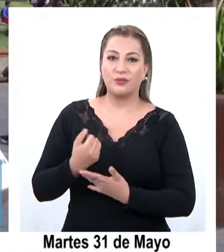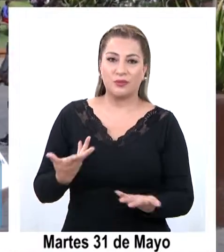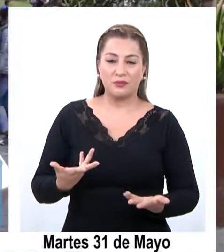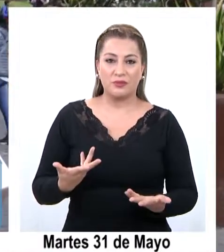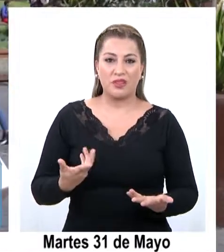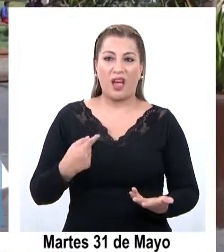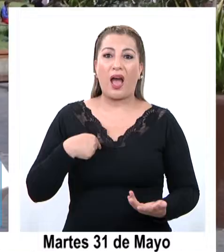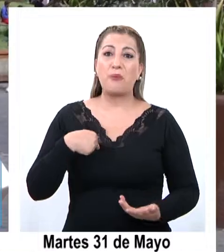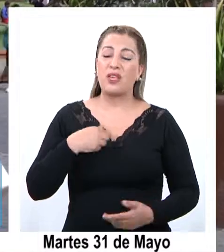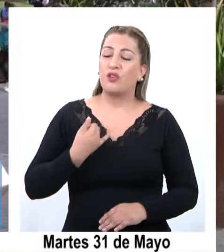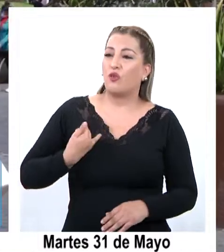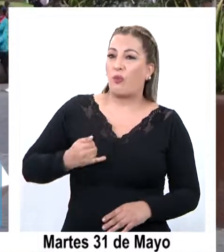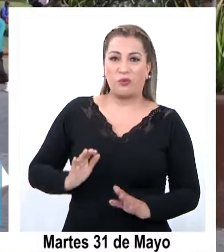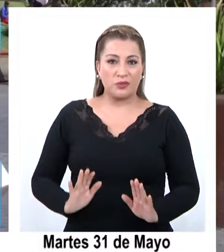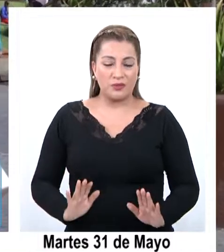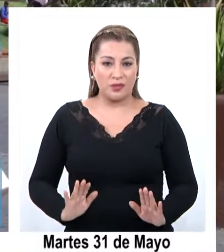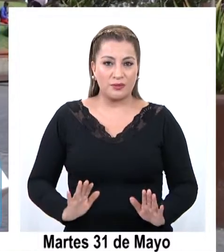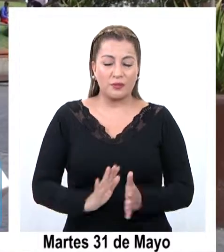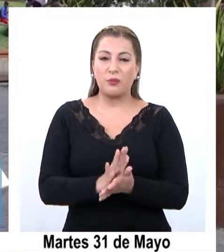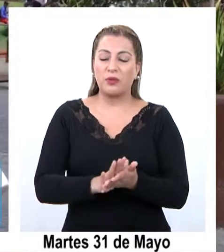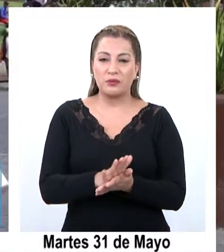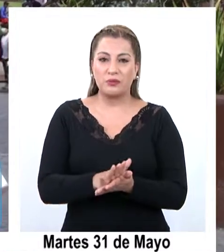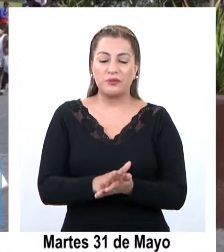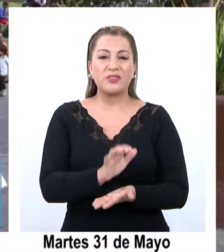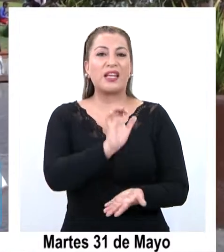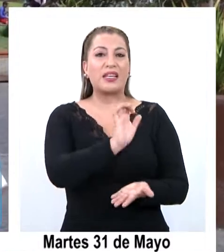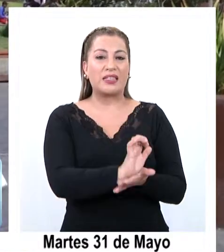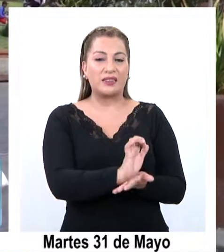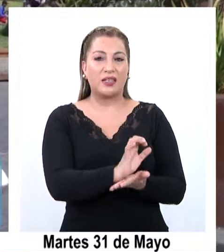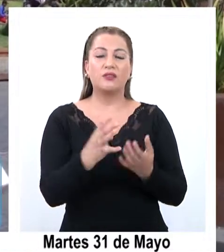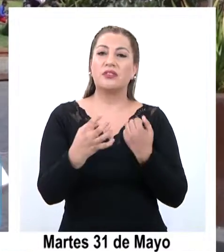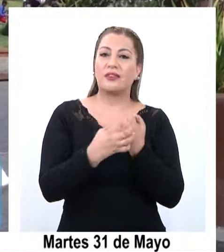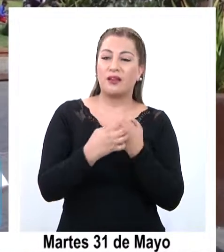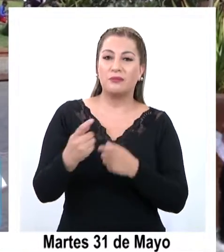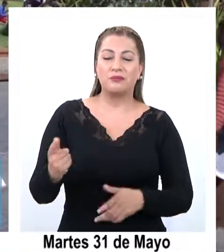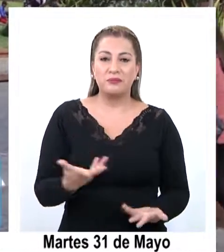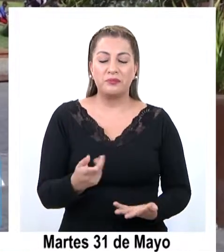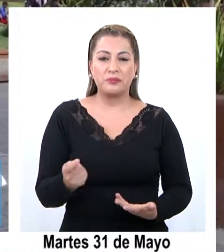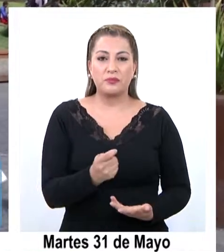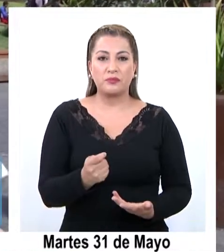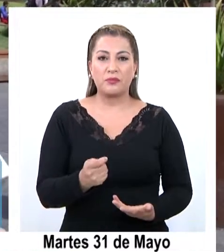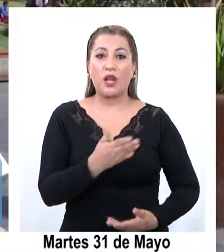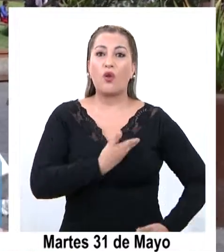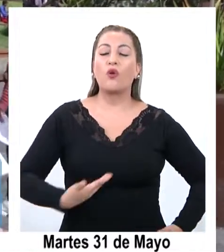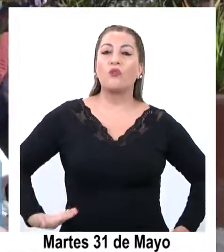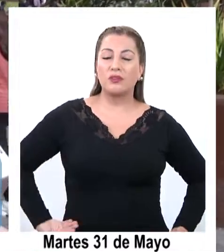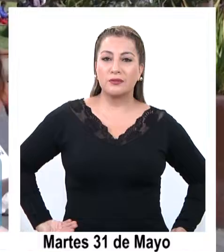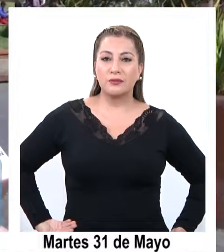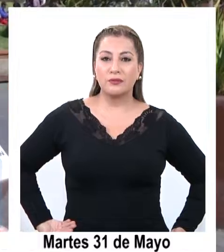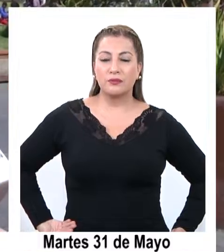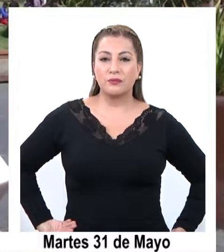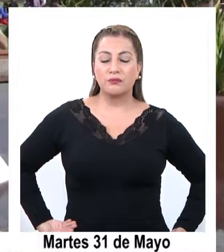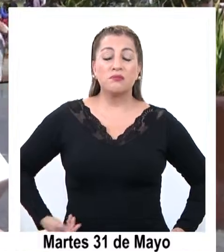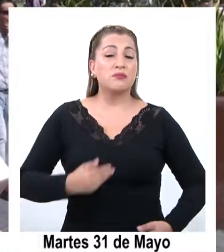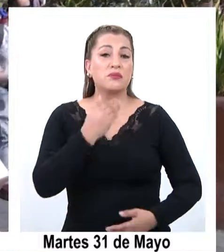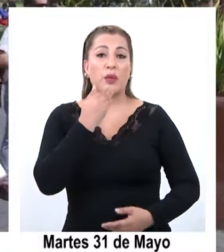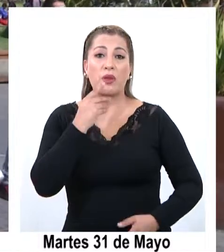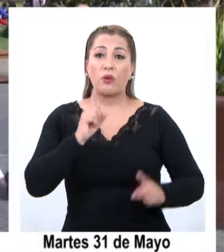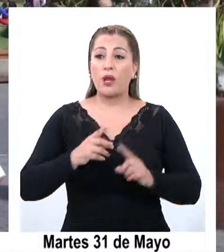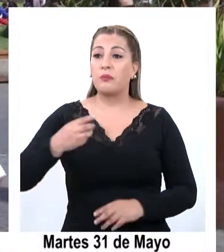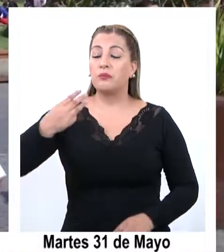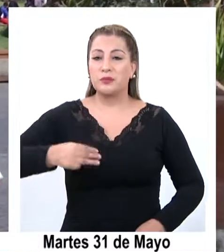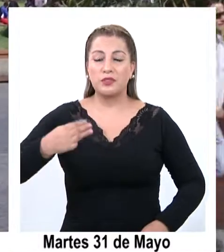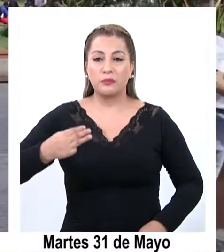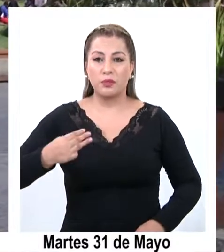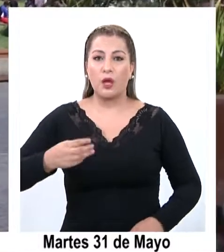supuesto, me desagradan, por ejemplo, que el Estado regional, a través de los gobiernos regionales o a través de